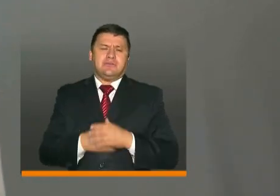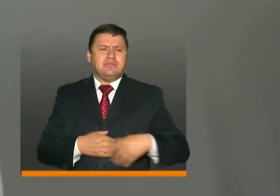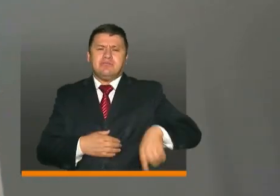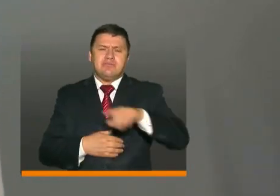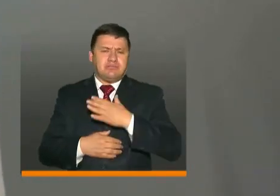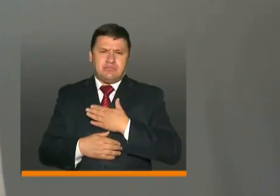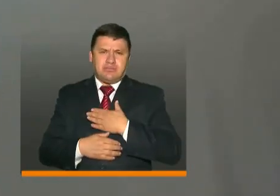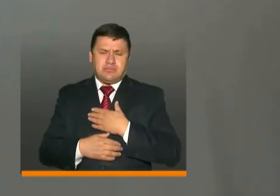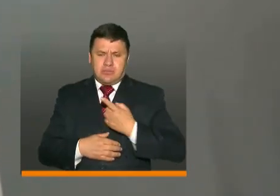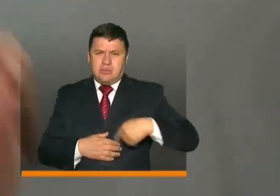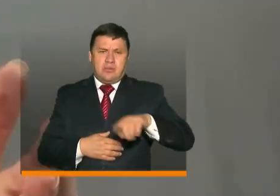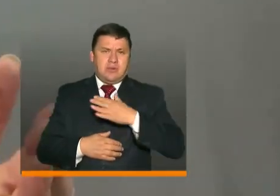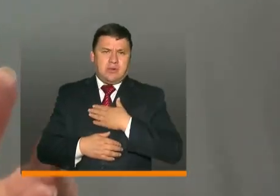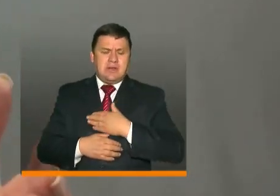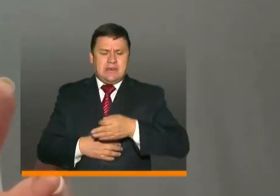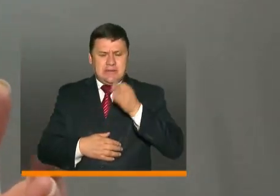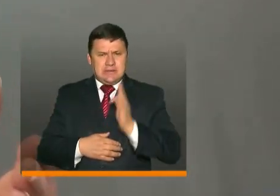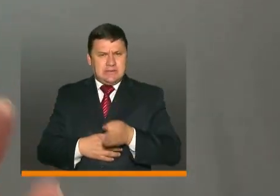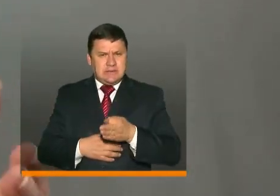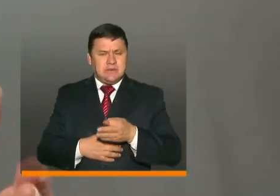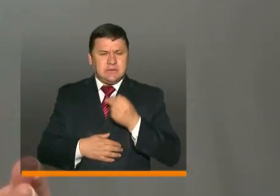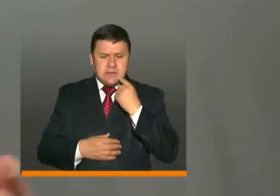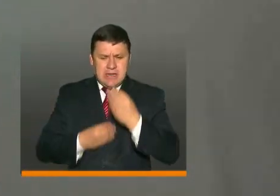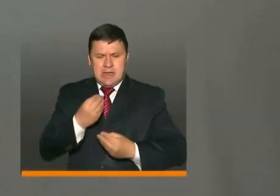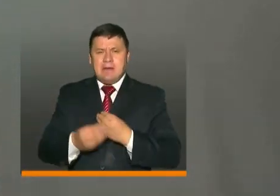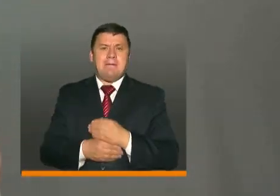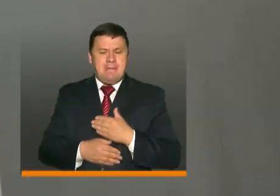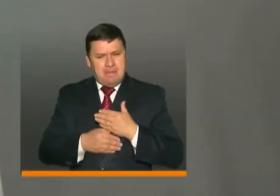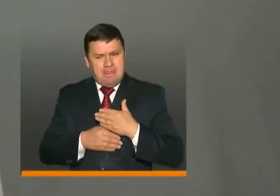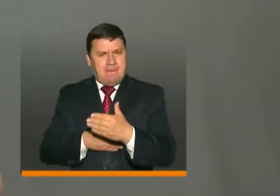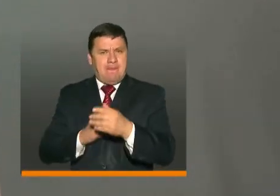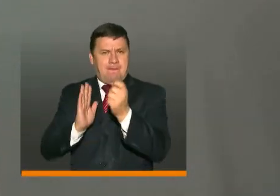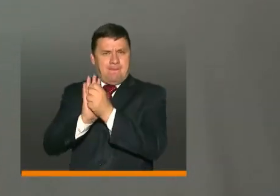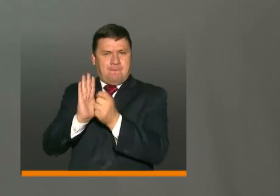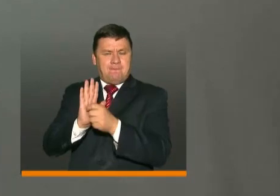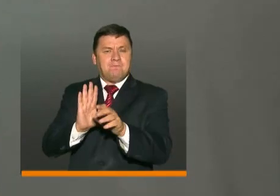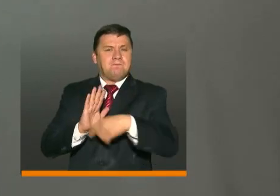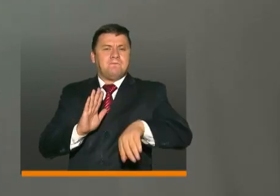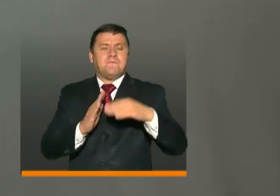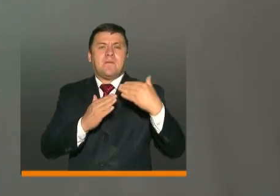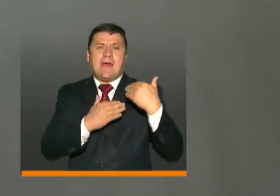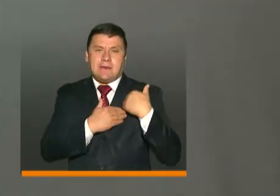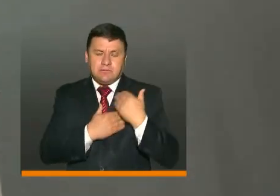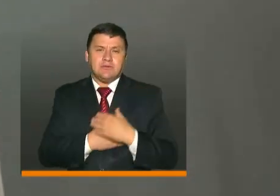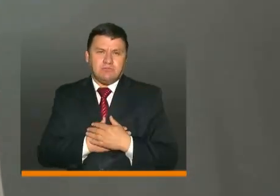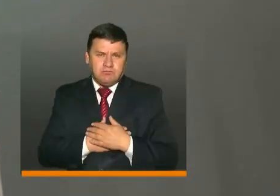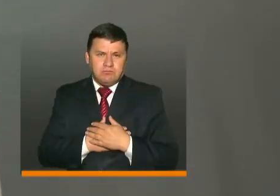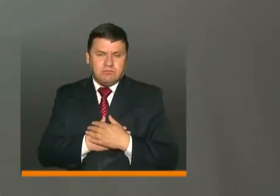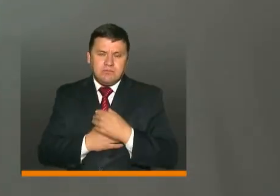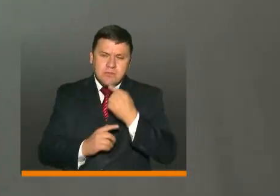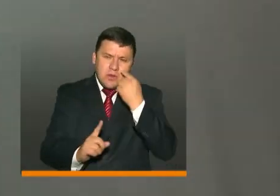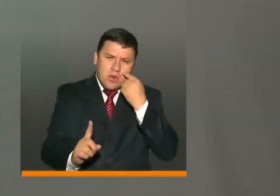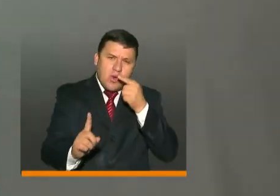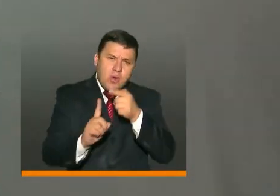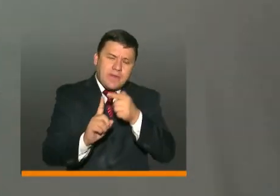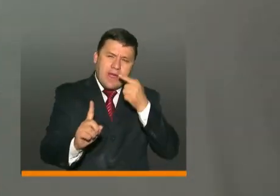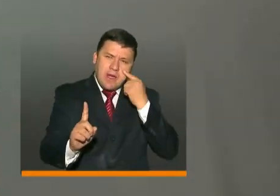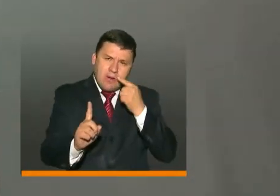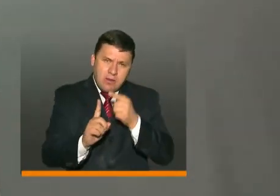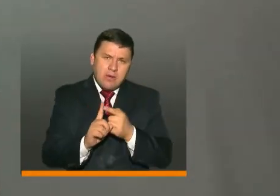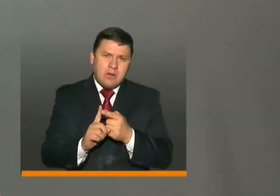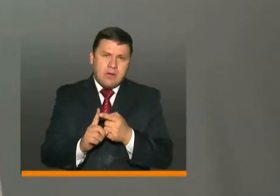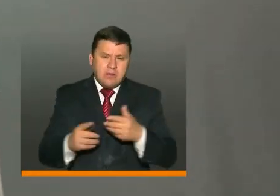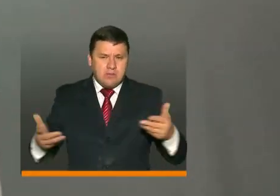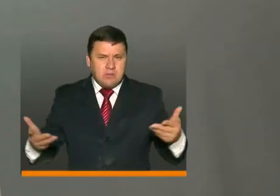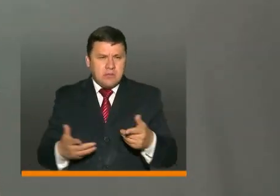para que nosotros, como siempre lo hemos hecho, bajo la responsabilidad, objetividad,